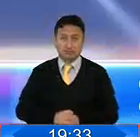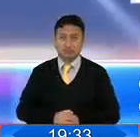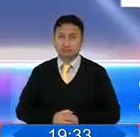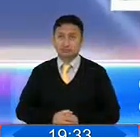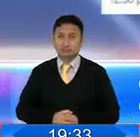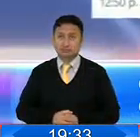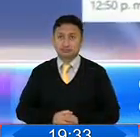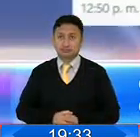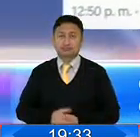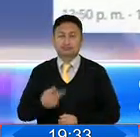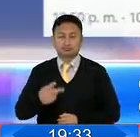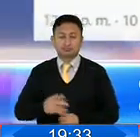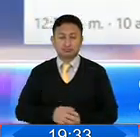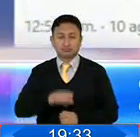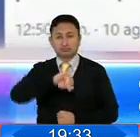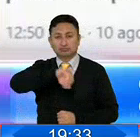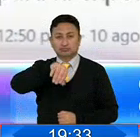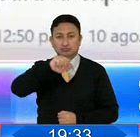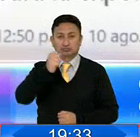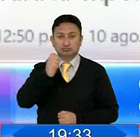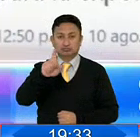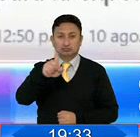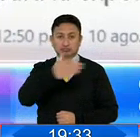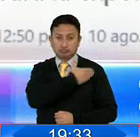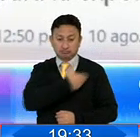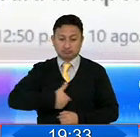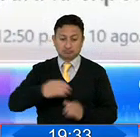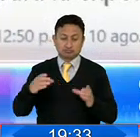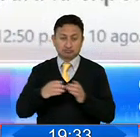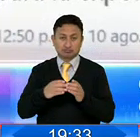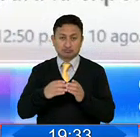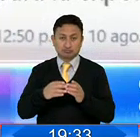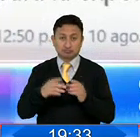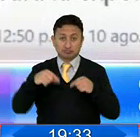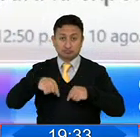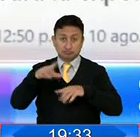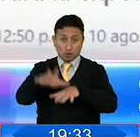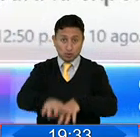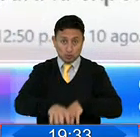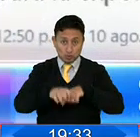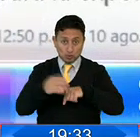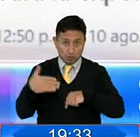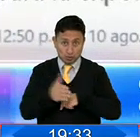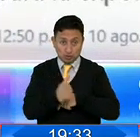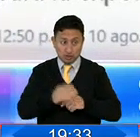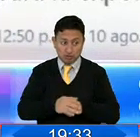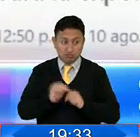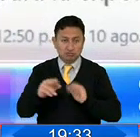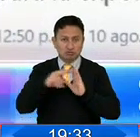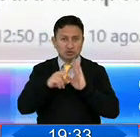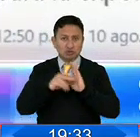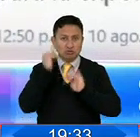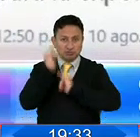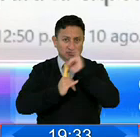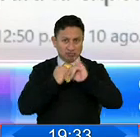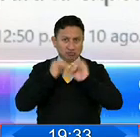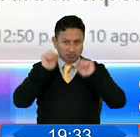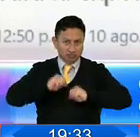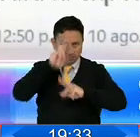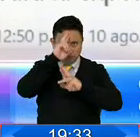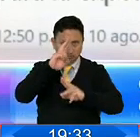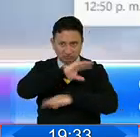suspensión. Asimismo, José Antonio Camposano, presidente de la Cámara de Acuacultura, indicó que estas cumplen con los estándares de